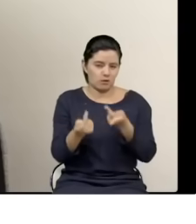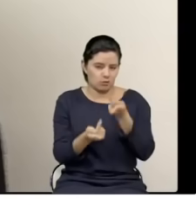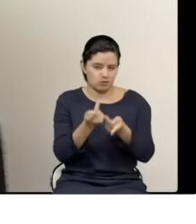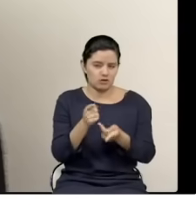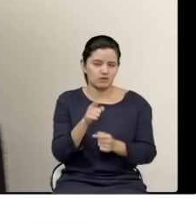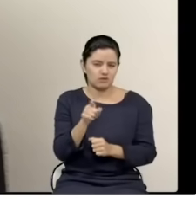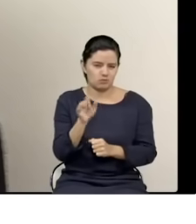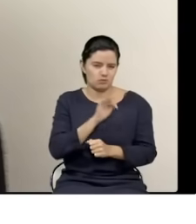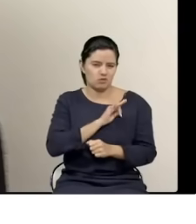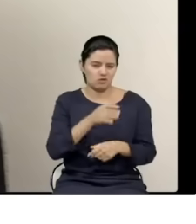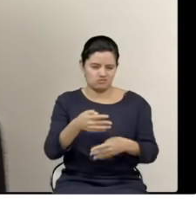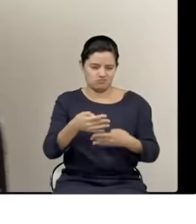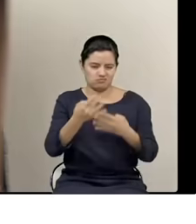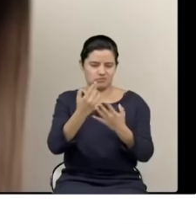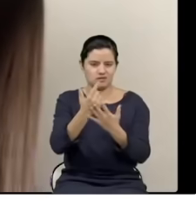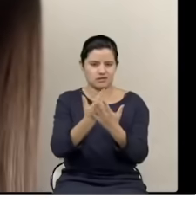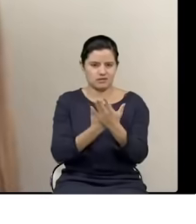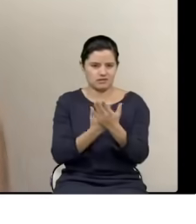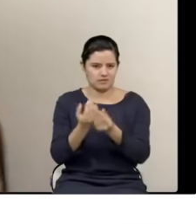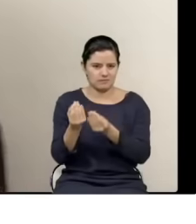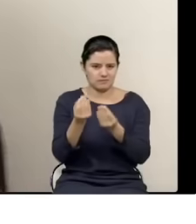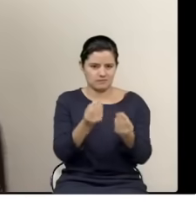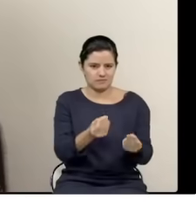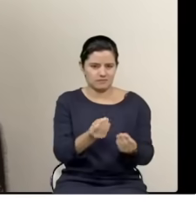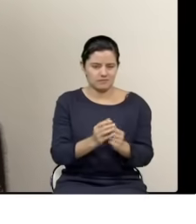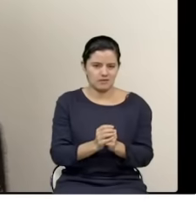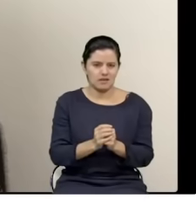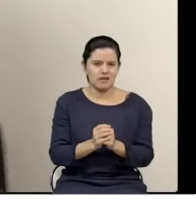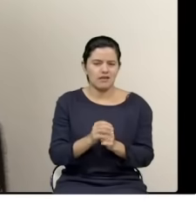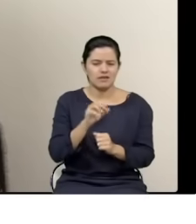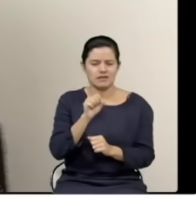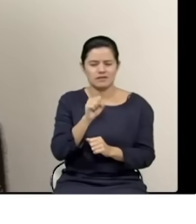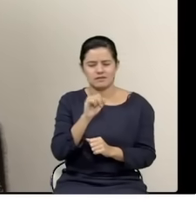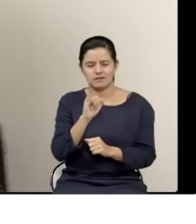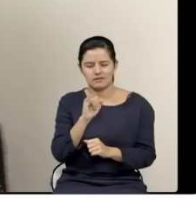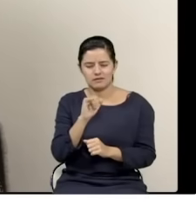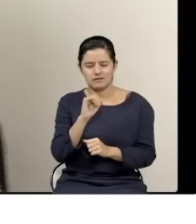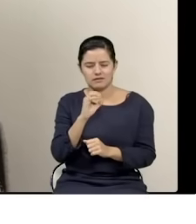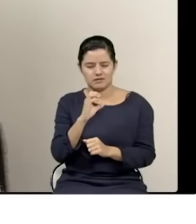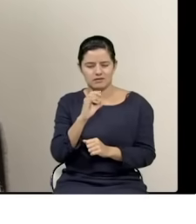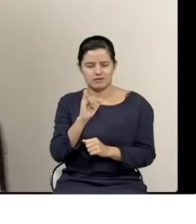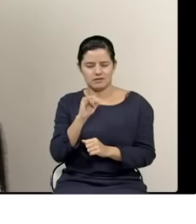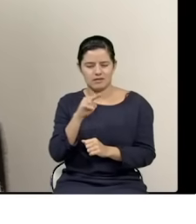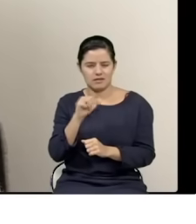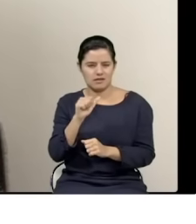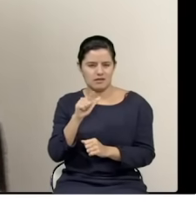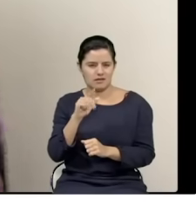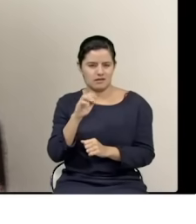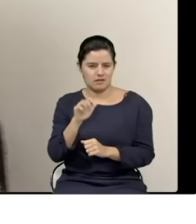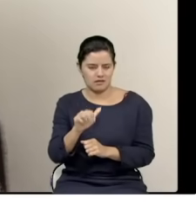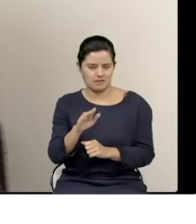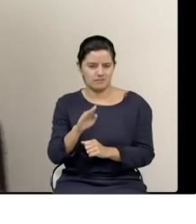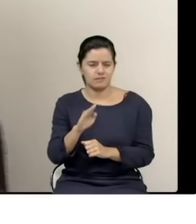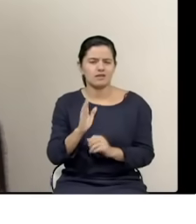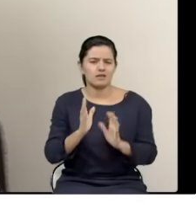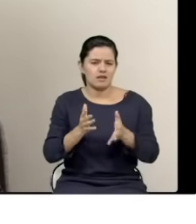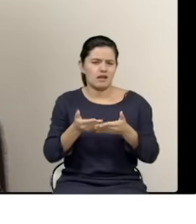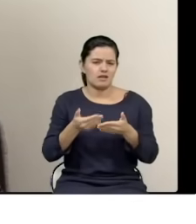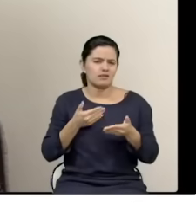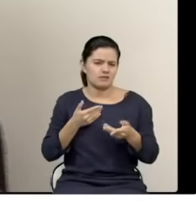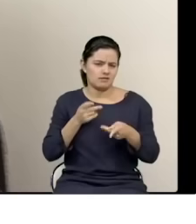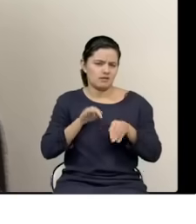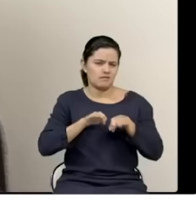participado justamente y además Un paso atrás en la eh recolección de las